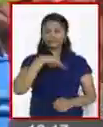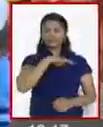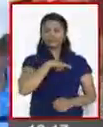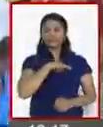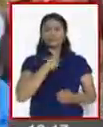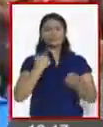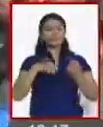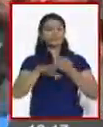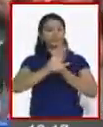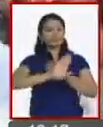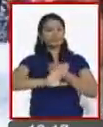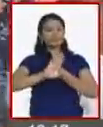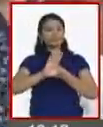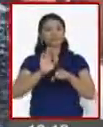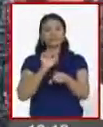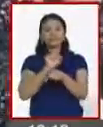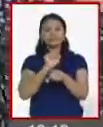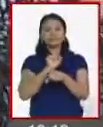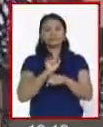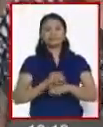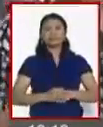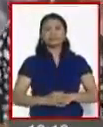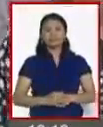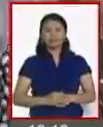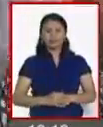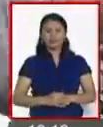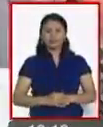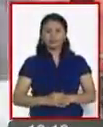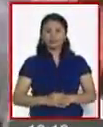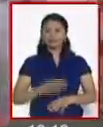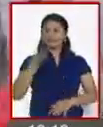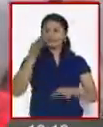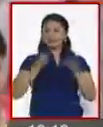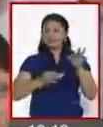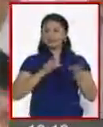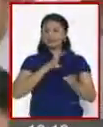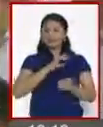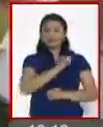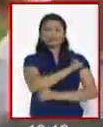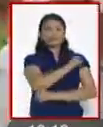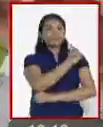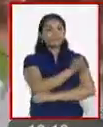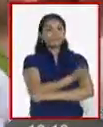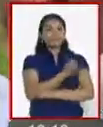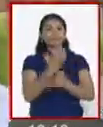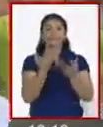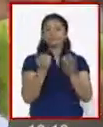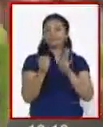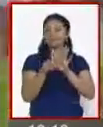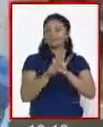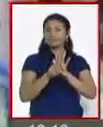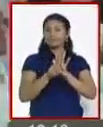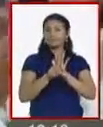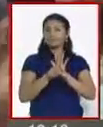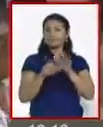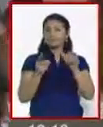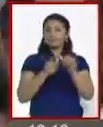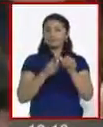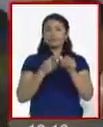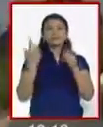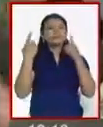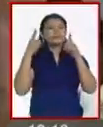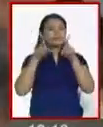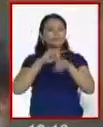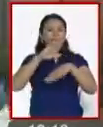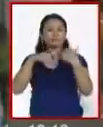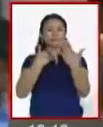Nosotros estamos saliendo en defensa de nuestras fuentes de trabajo. Y si el Consejo, las autoridades tienen que hacer leyes, tienen que hacerle el